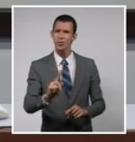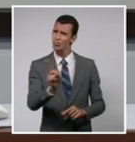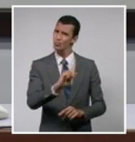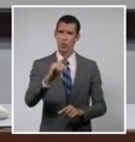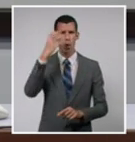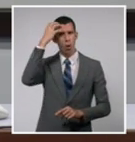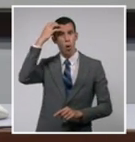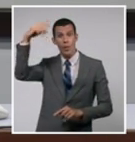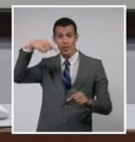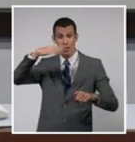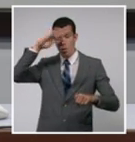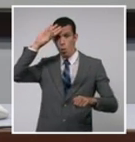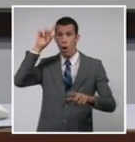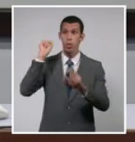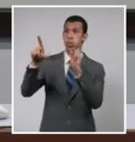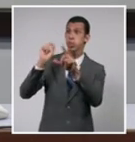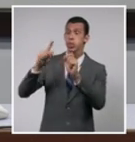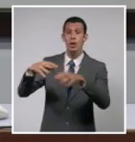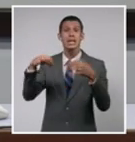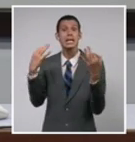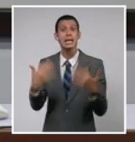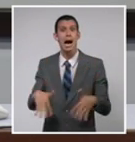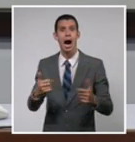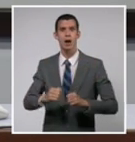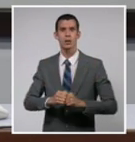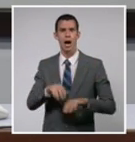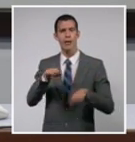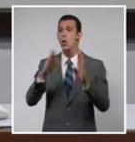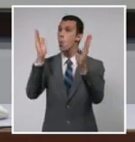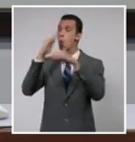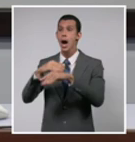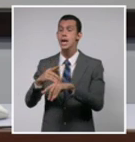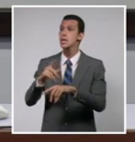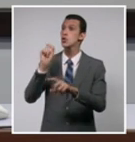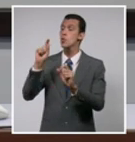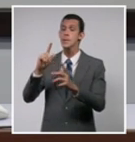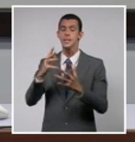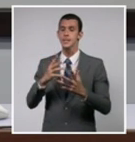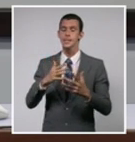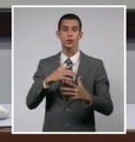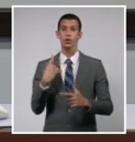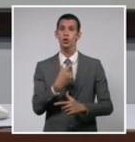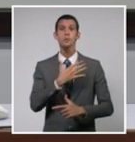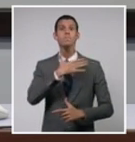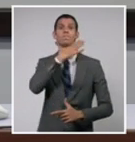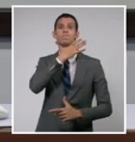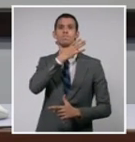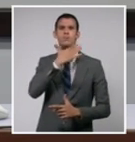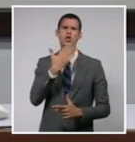veces no encontramos incluso el lugar donde comprarlo, y no tenemos en estos tiempos tanto dinero.